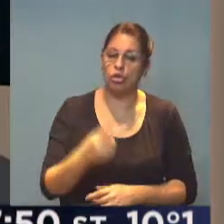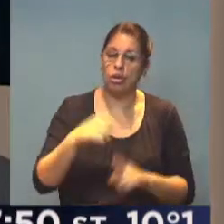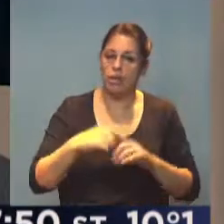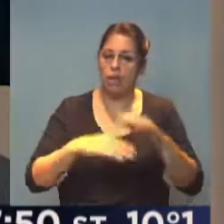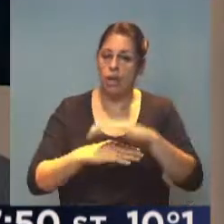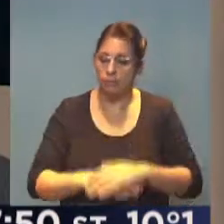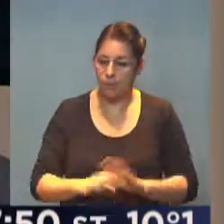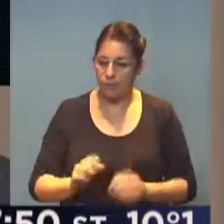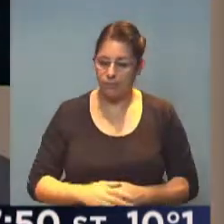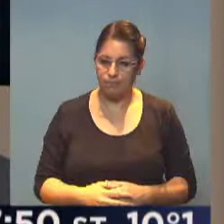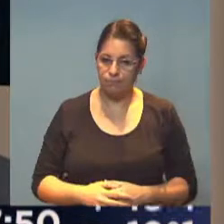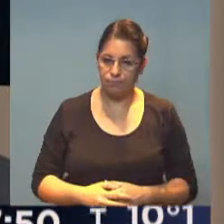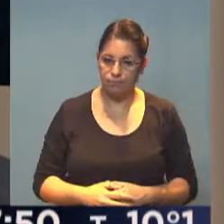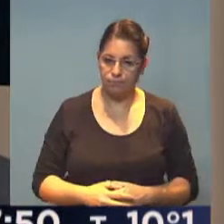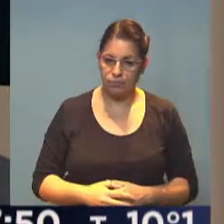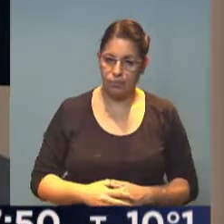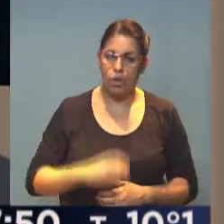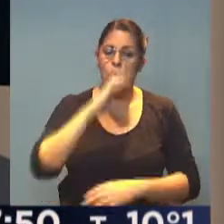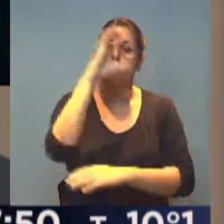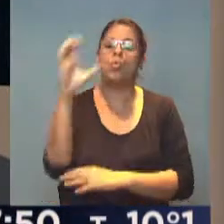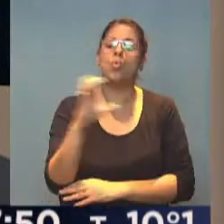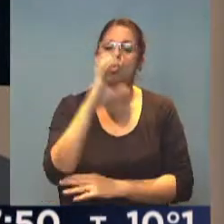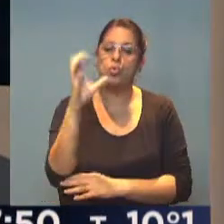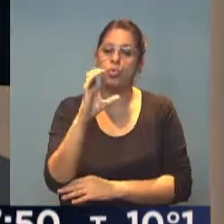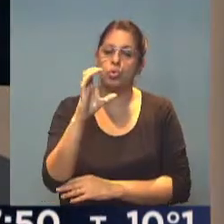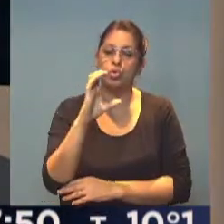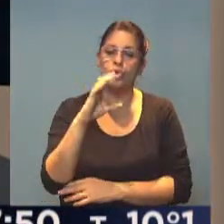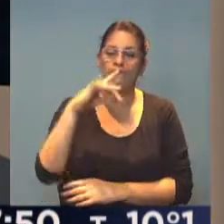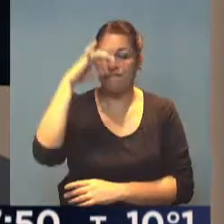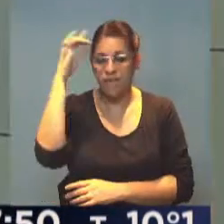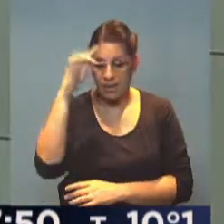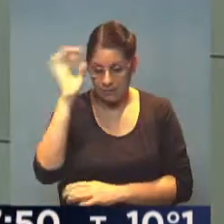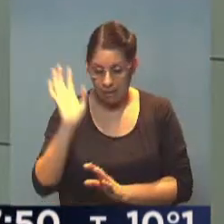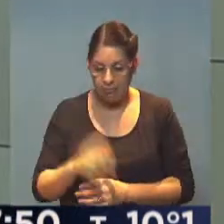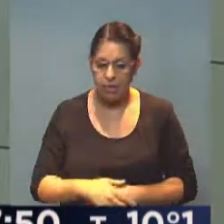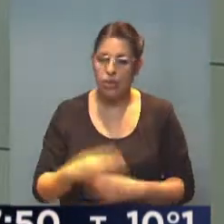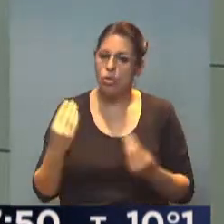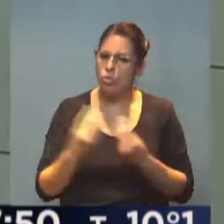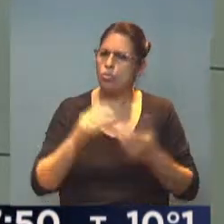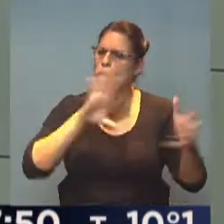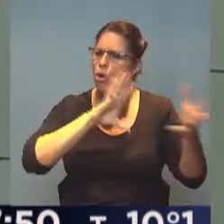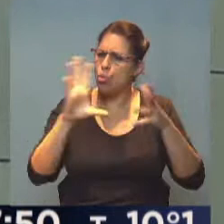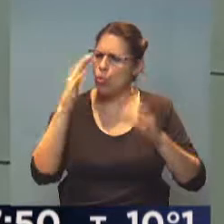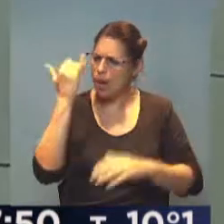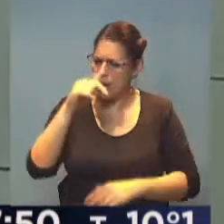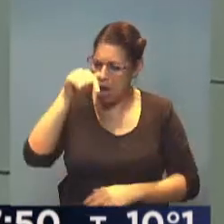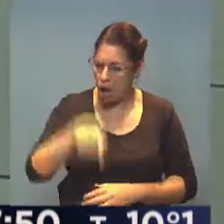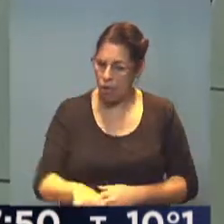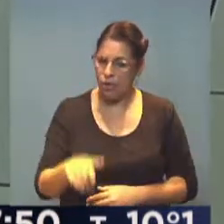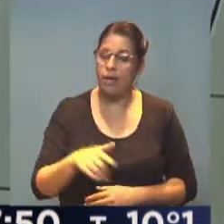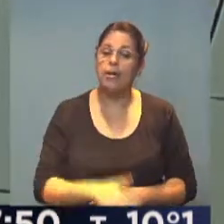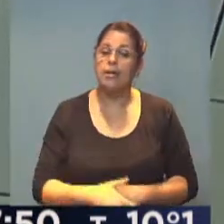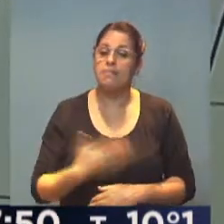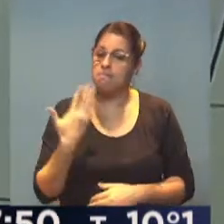mínima pronosticada. En la región Cuyana hay algo de inestabilidad, hay bastante nubosidad. A esta hora podría muy